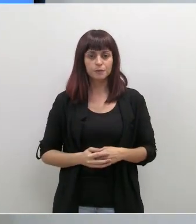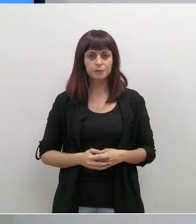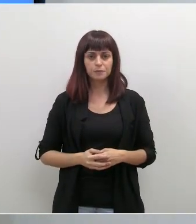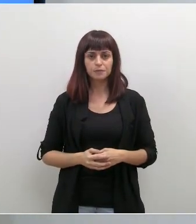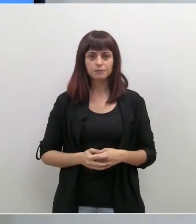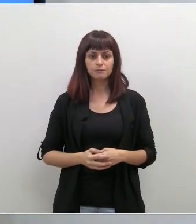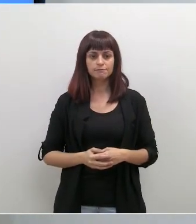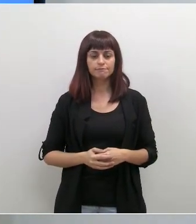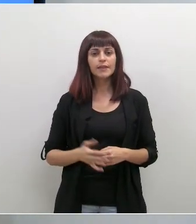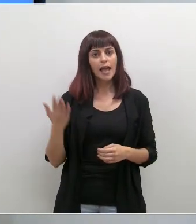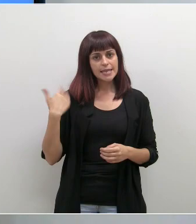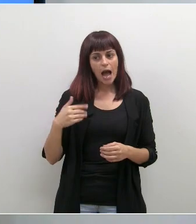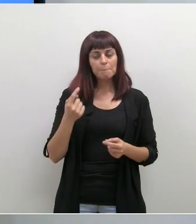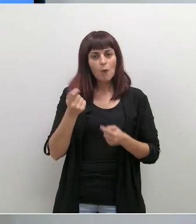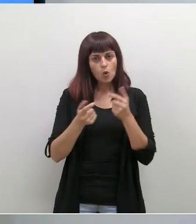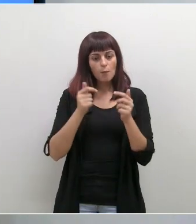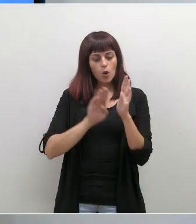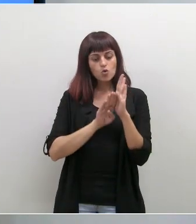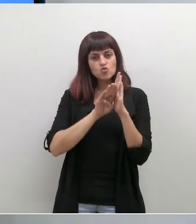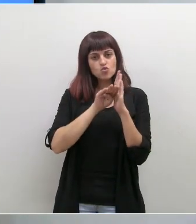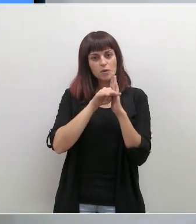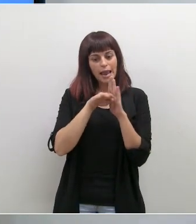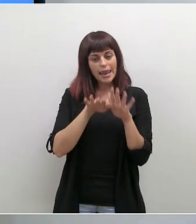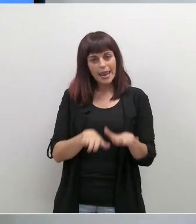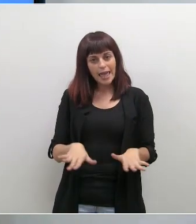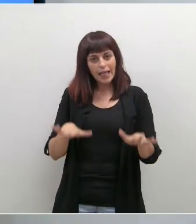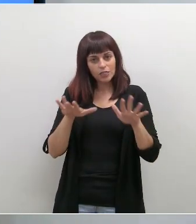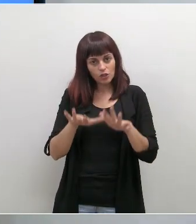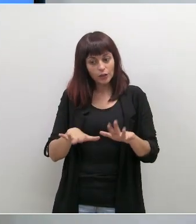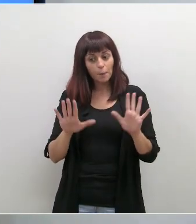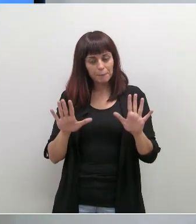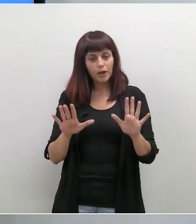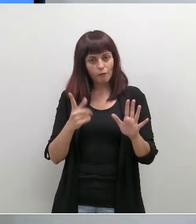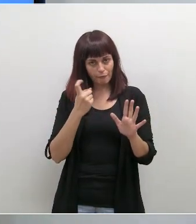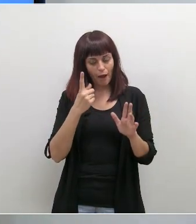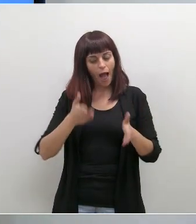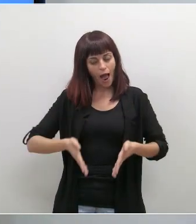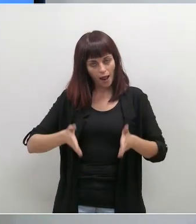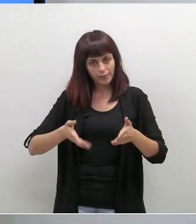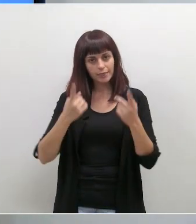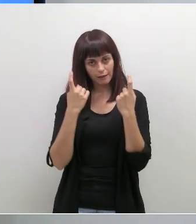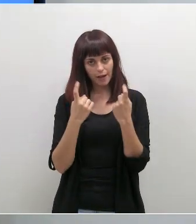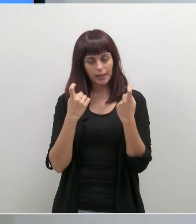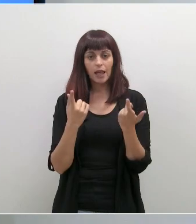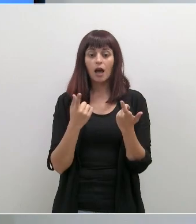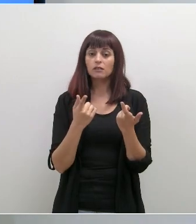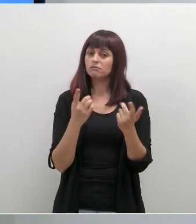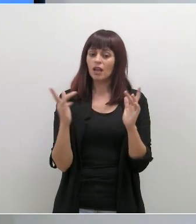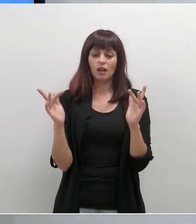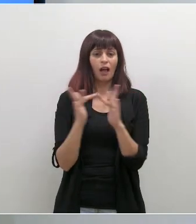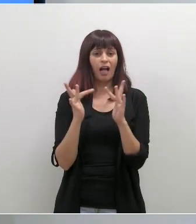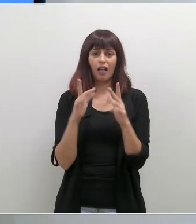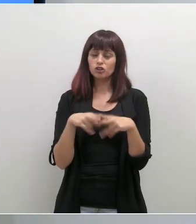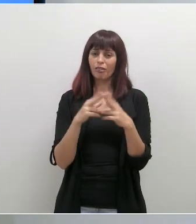ya una ralentización del ascenso de la curva, pero aún nos queda mucho camino que andar. Reducir tu vida social a lo